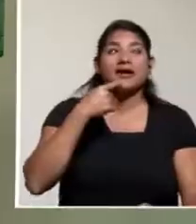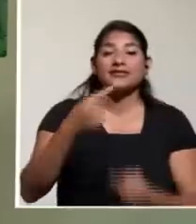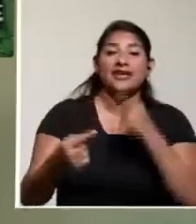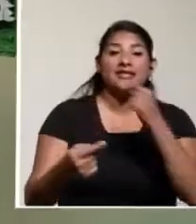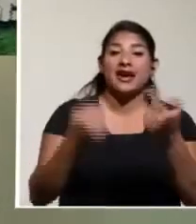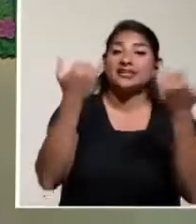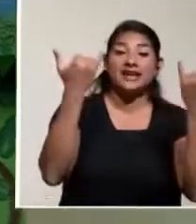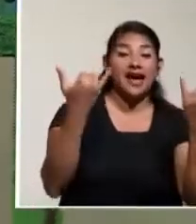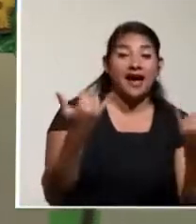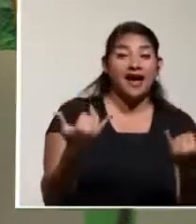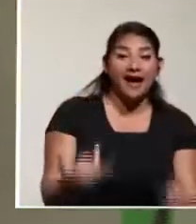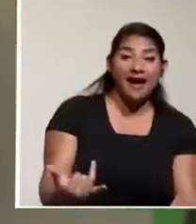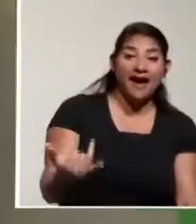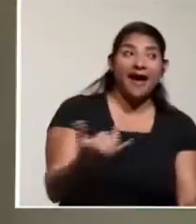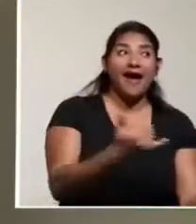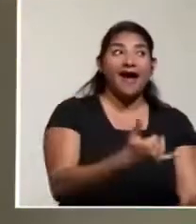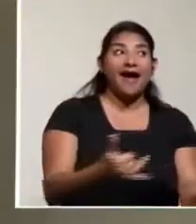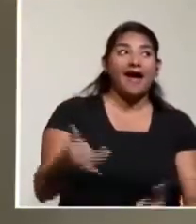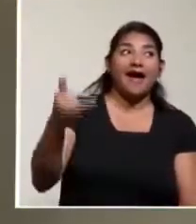diga ya.